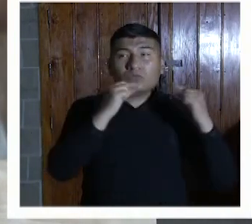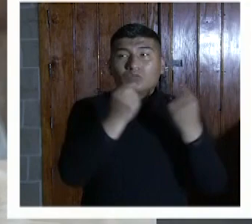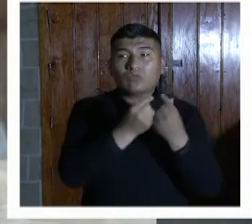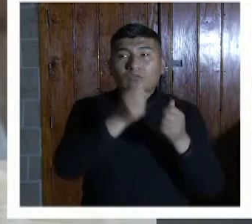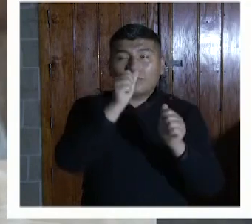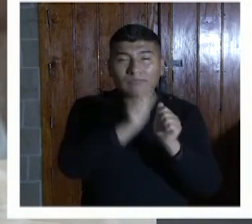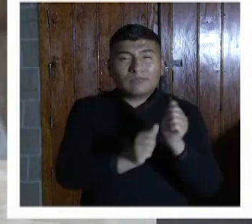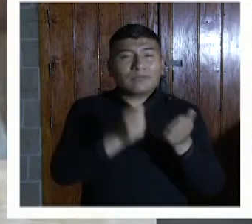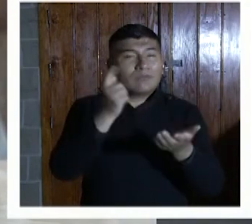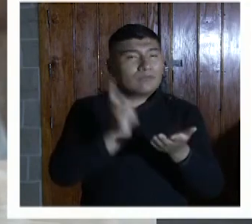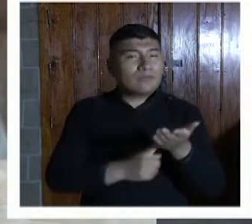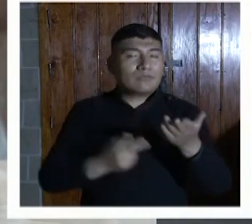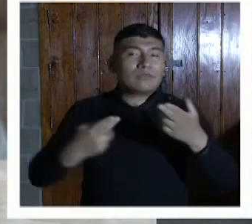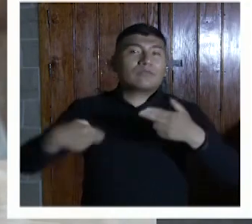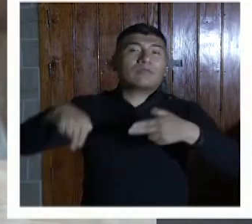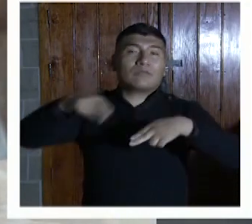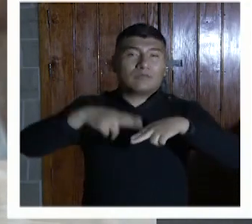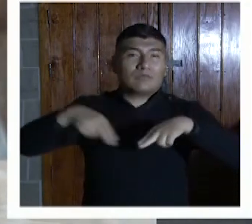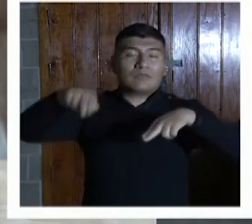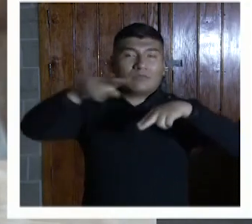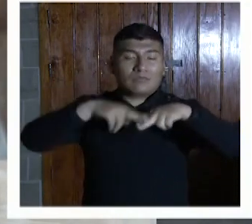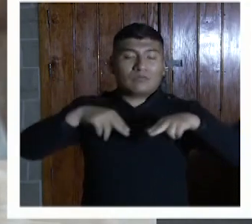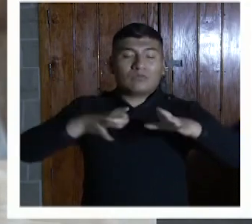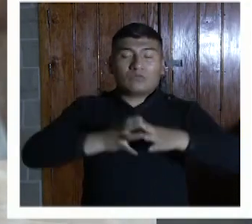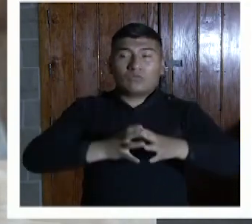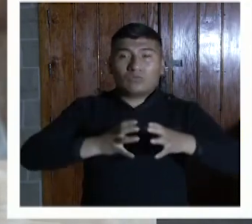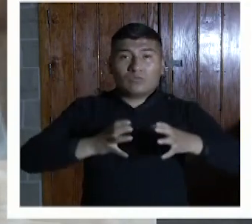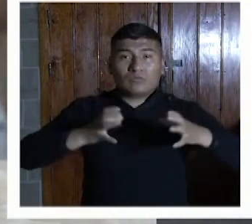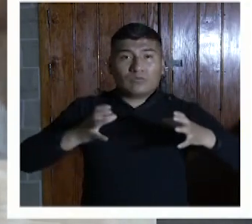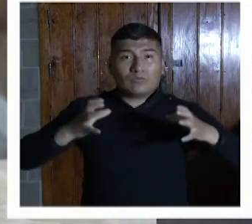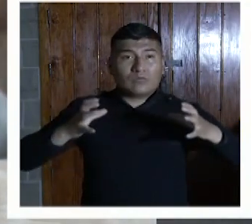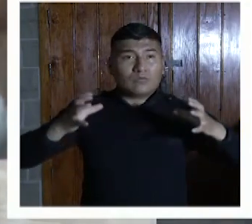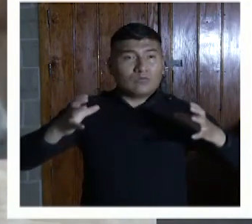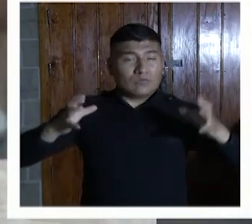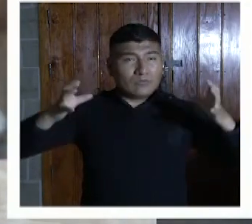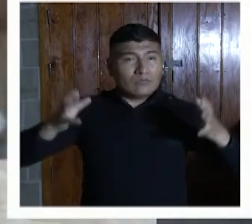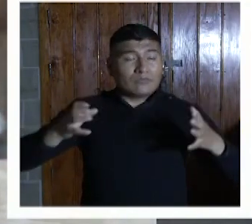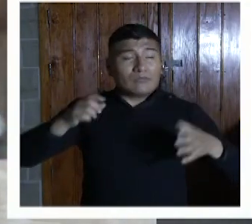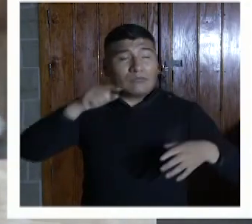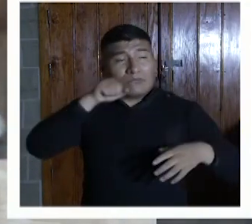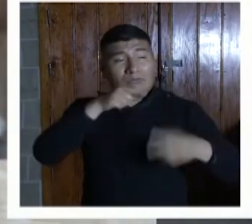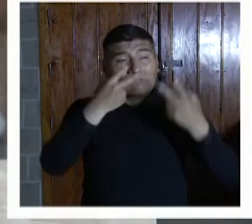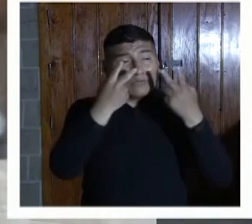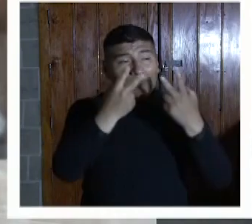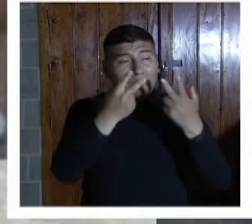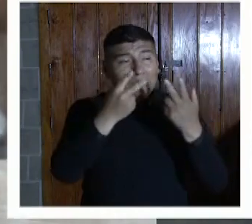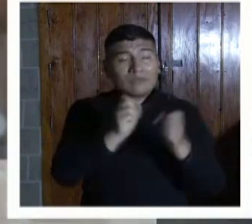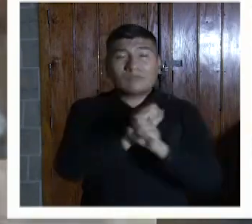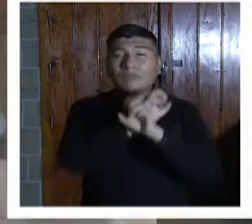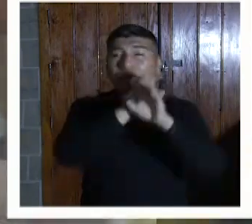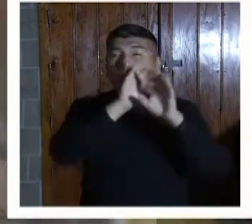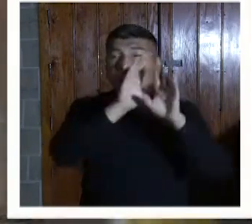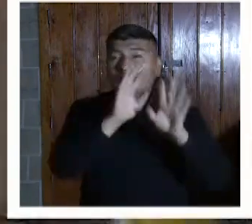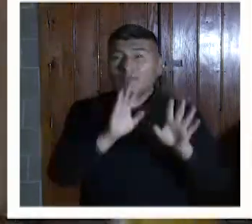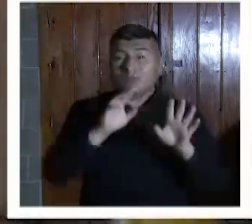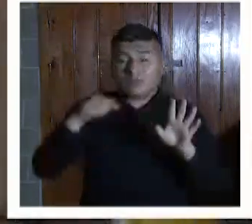mejor, no peor, para que haya signos claros de su paso por este mundo.